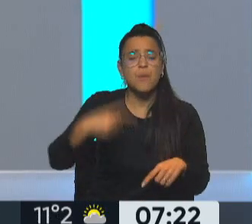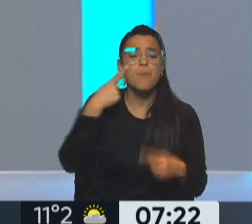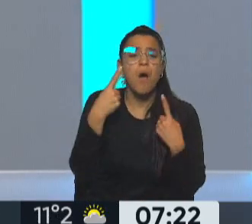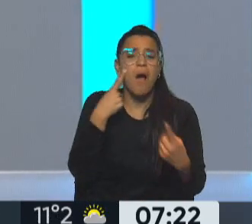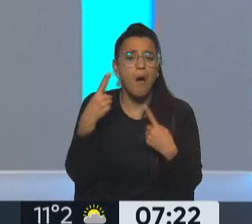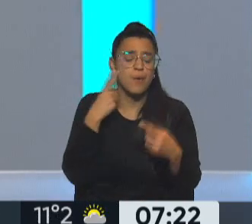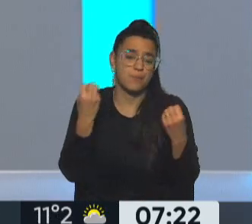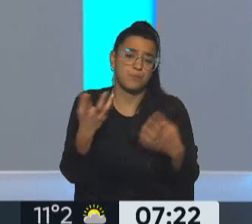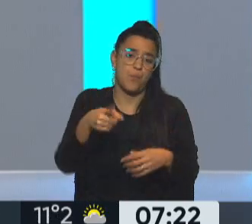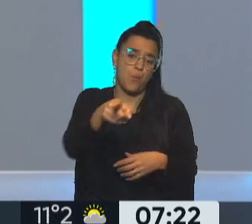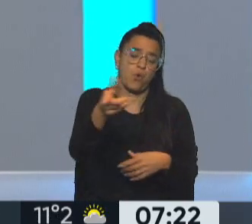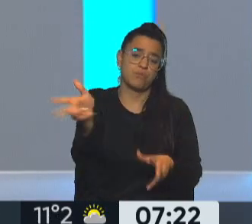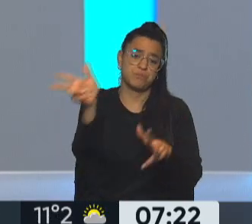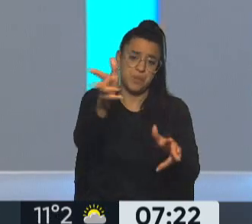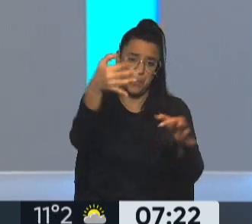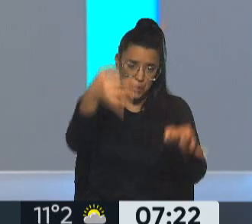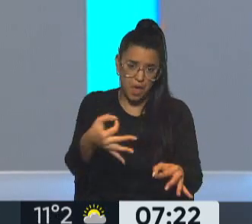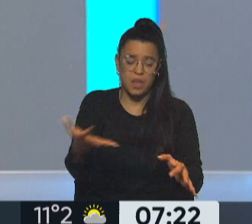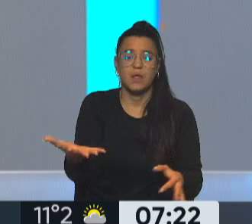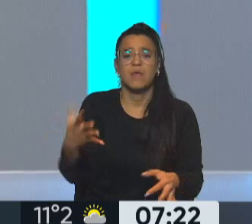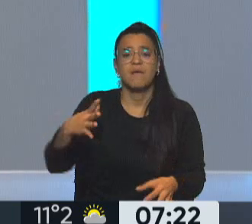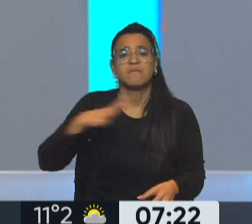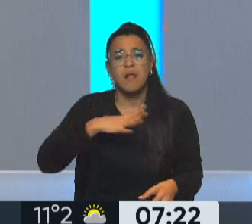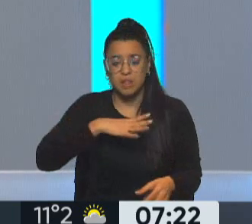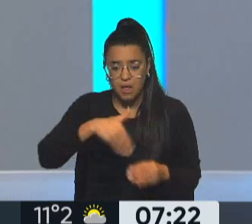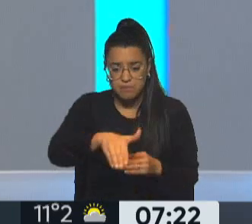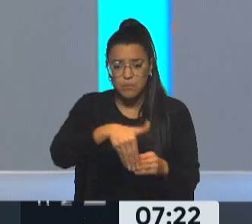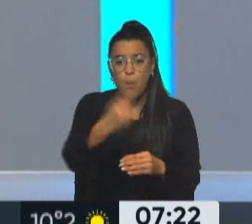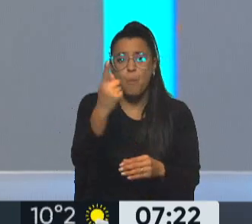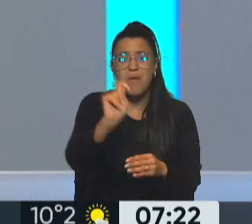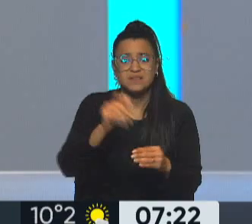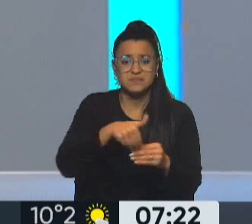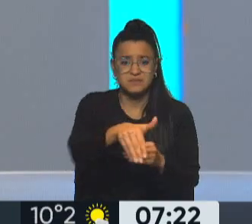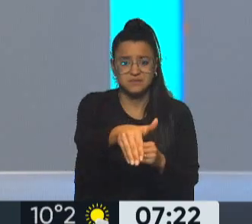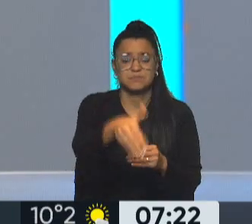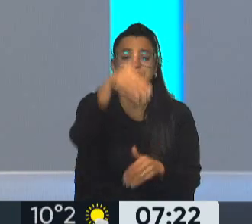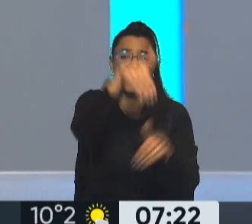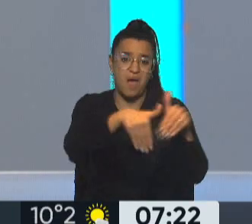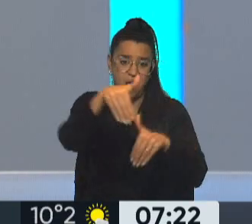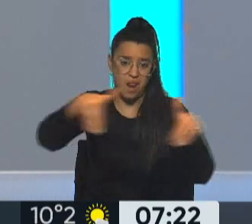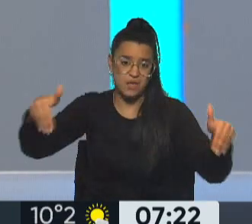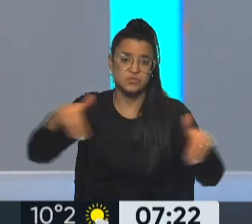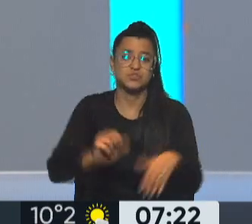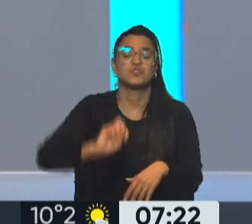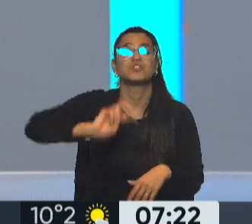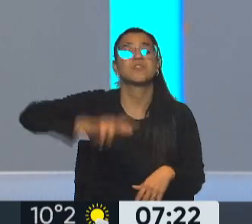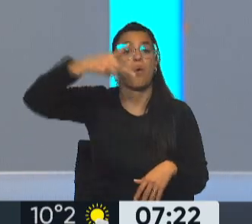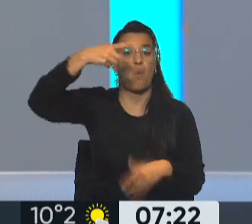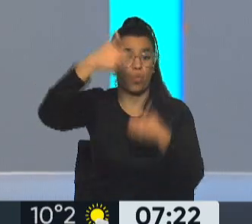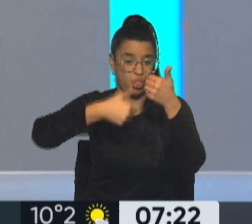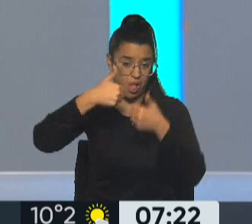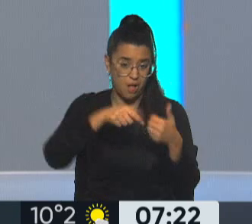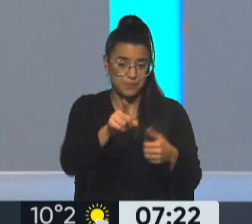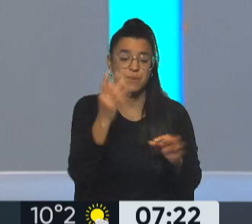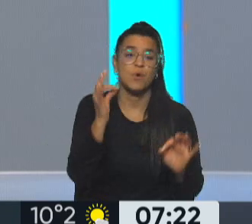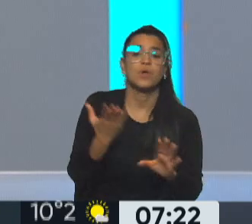porque vos decías bien, falta aproximadamente un mes para las elecciones de segunda vuelta. Recordemos que